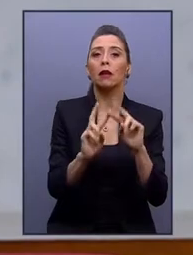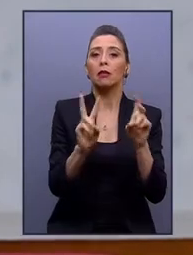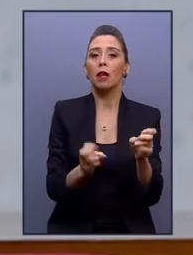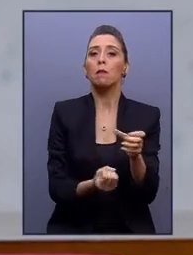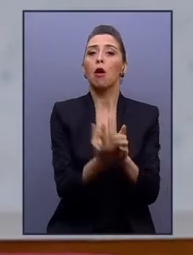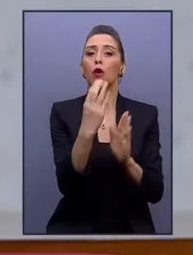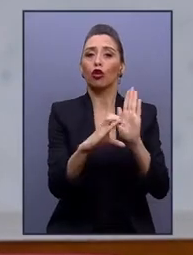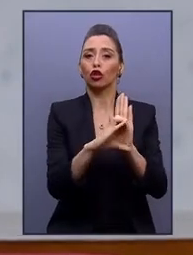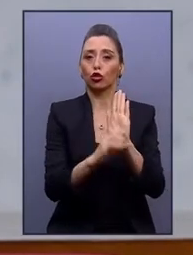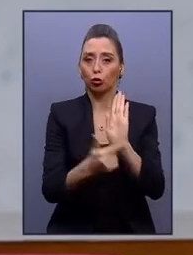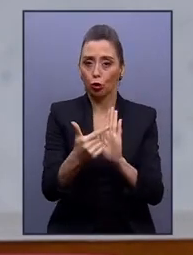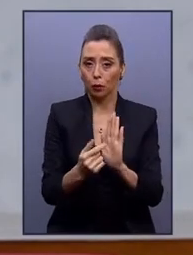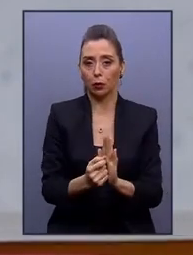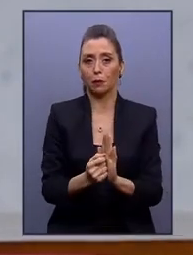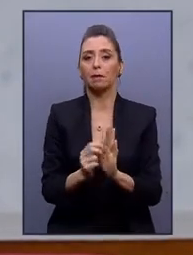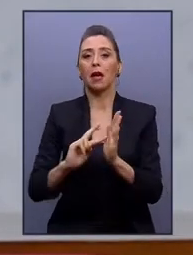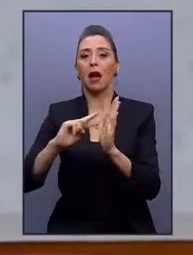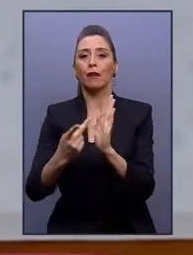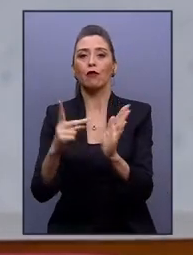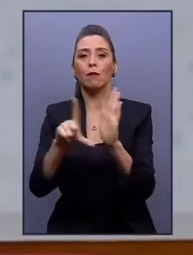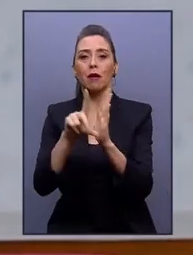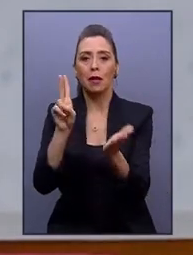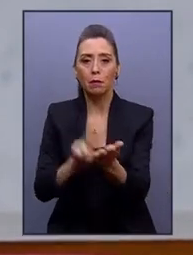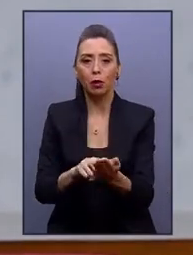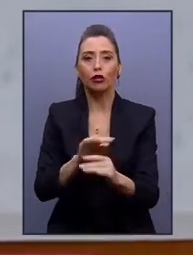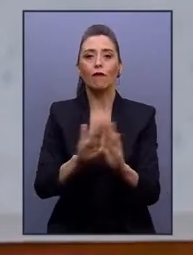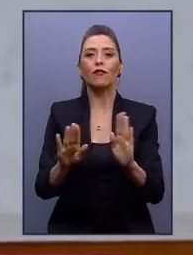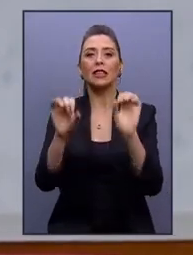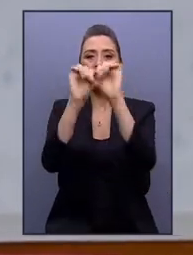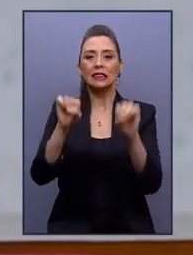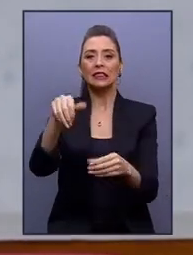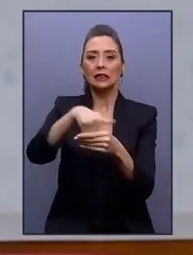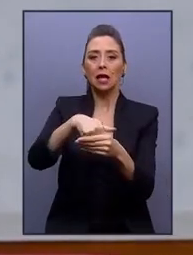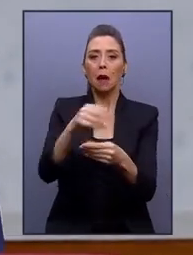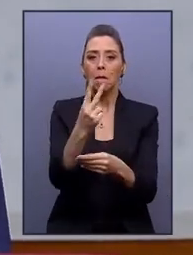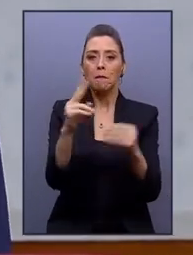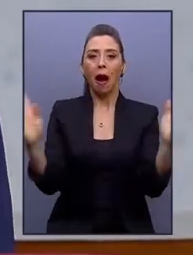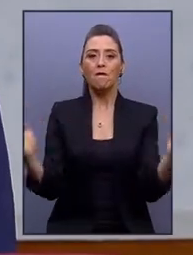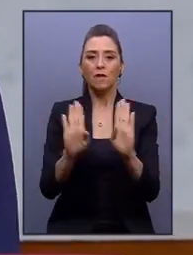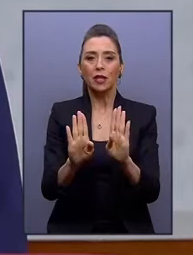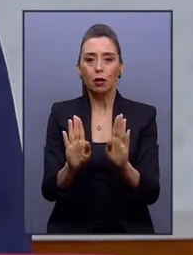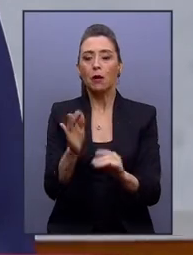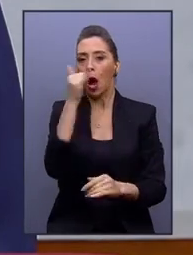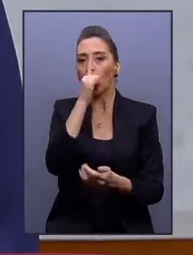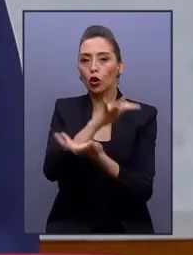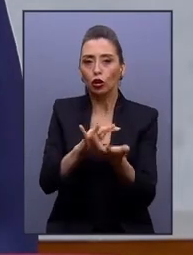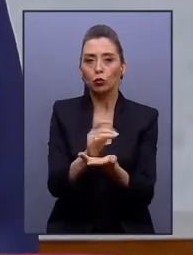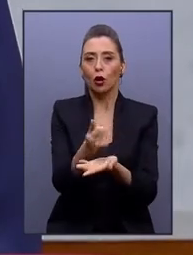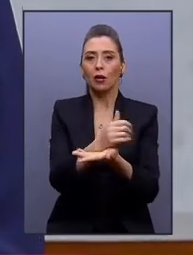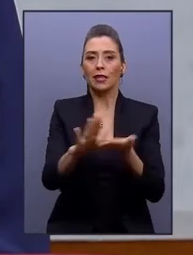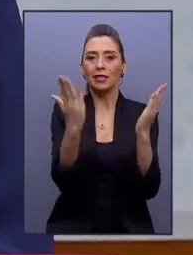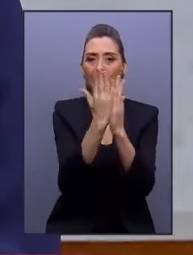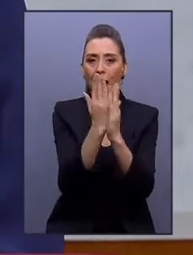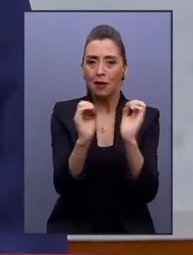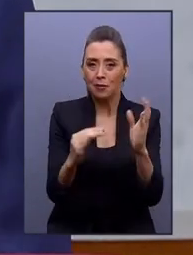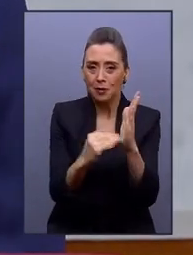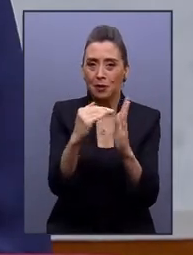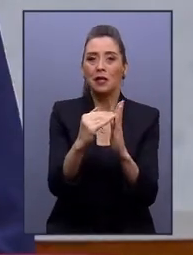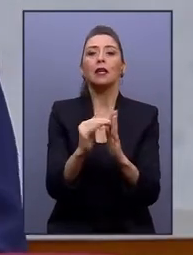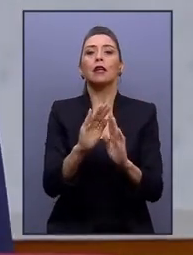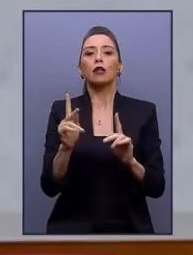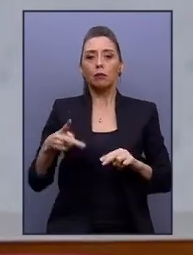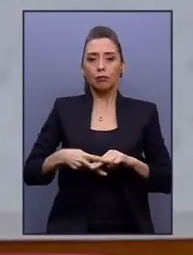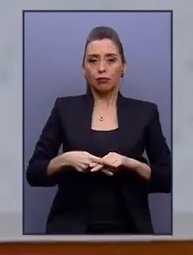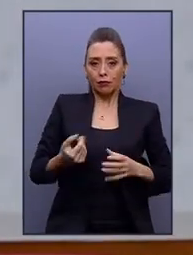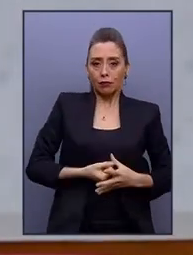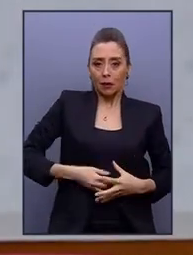nueva constitución, la reforma tributaria, el fin del binominal, la corrupción, la gratuidad, la despenalización de la interrupción del embarazo, la